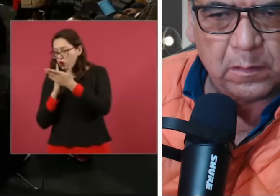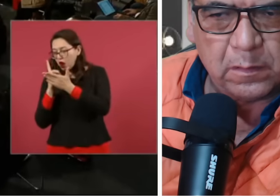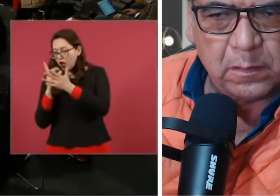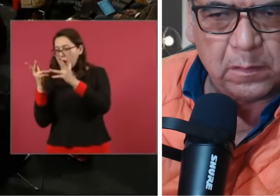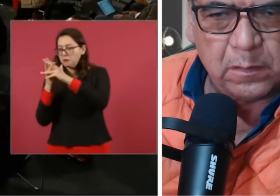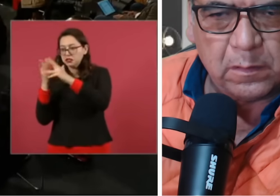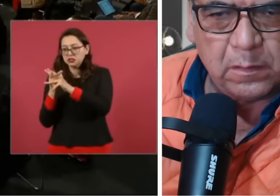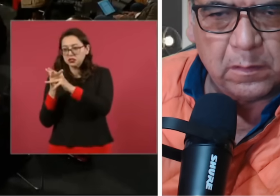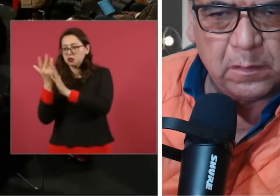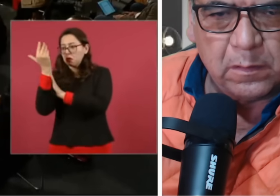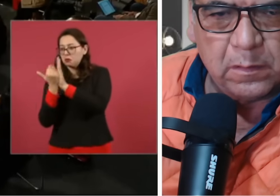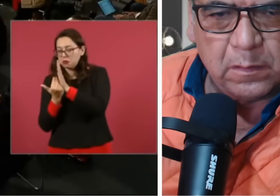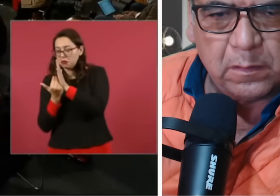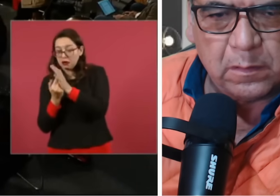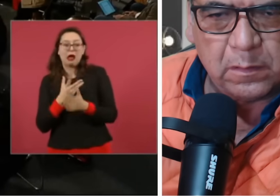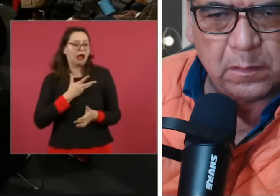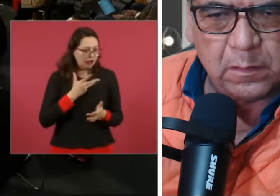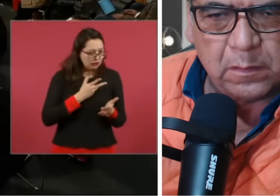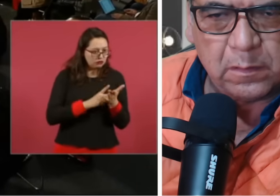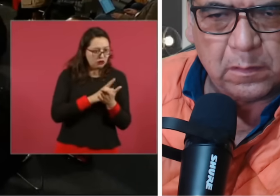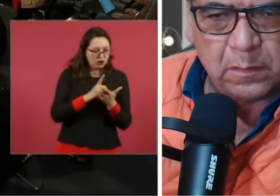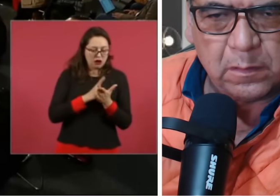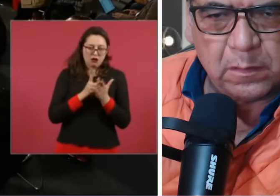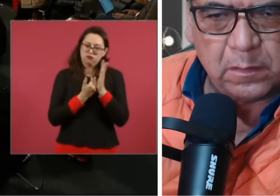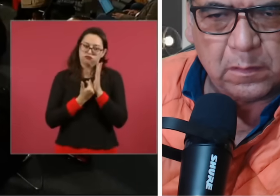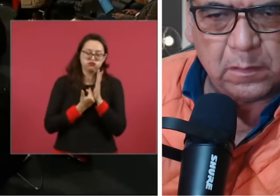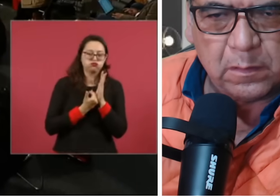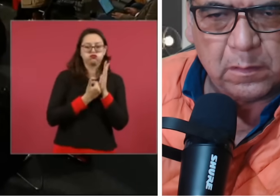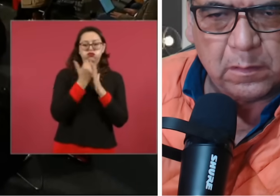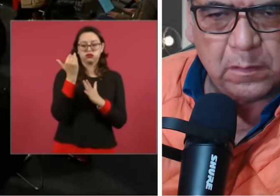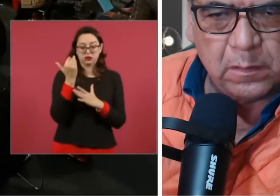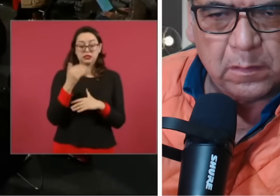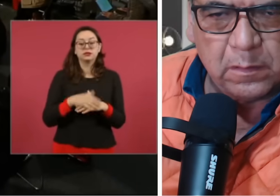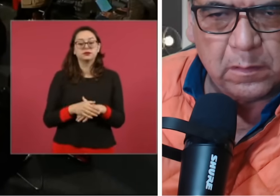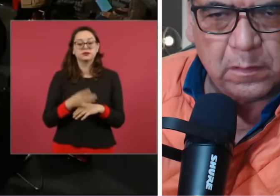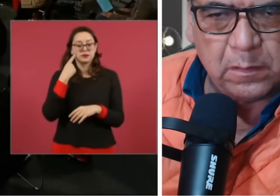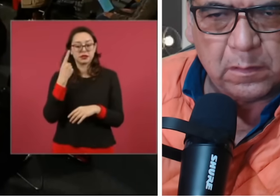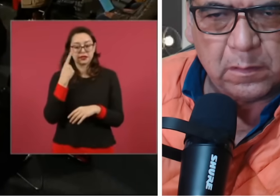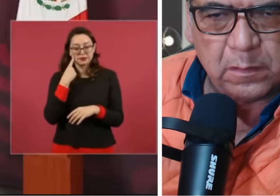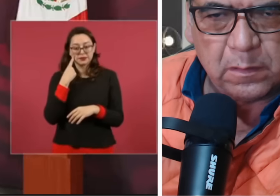hoy, lo que vemos todos los días, pero los viernes vemos completo el fin de semana.